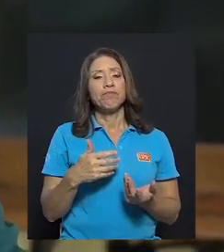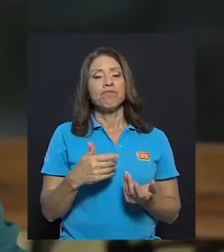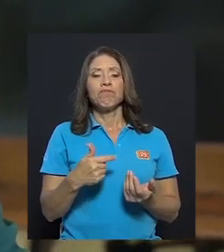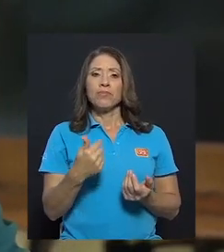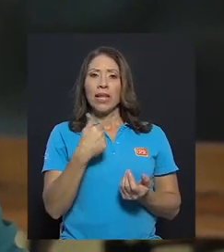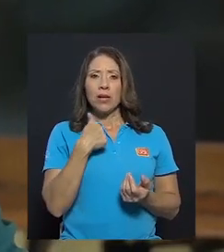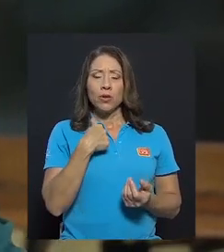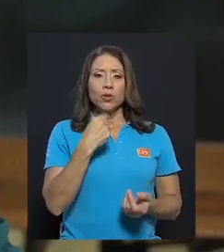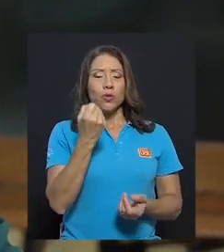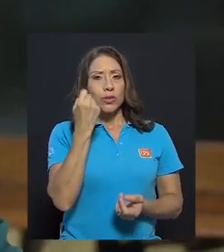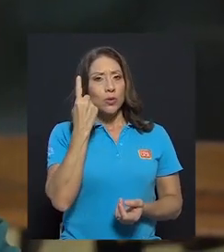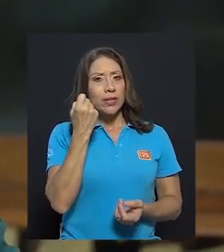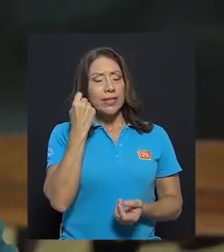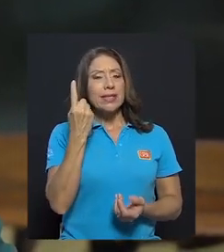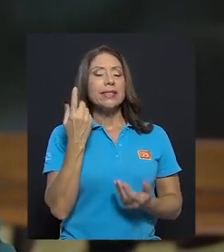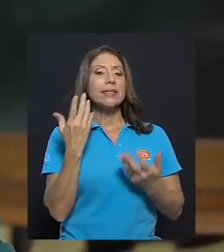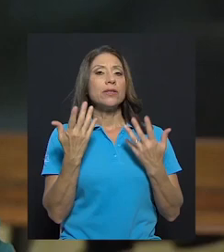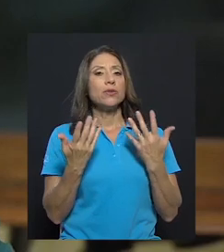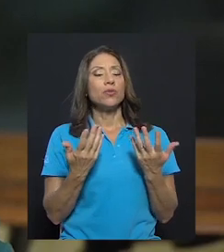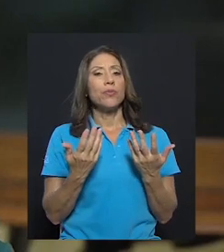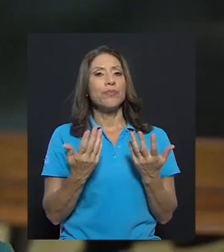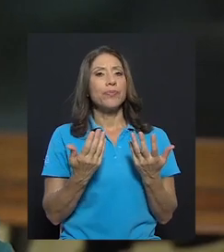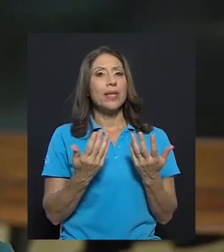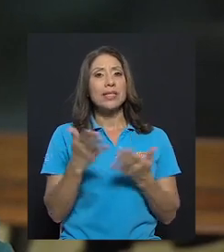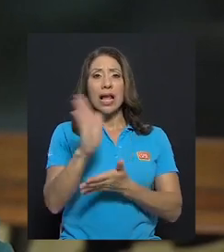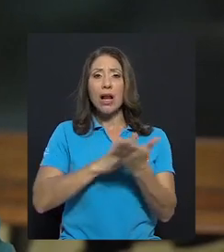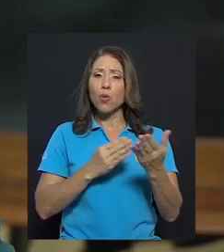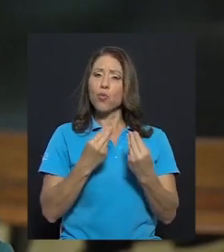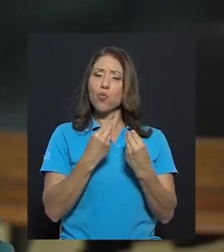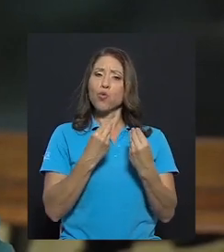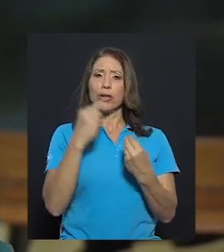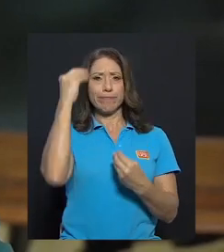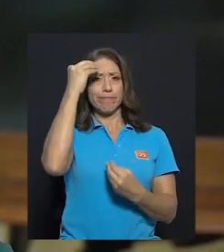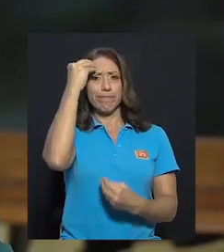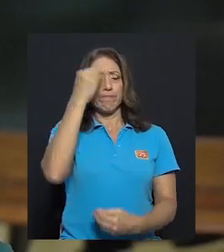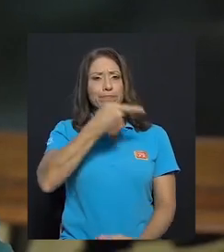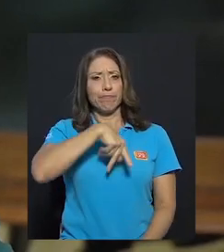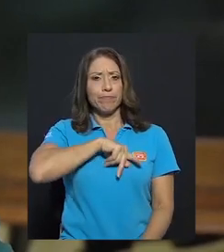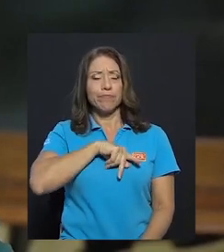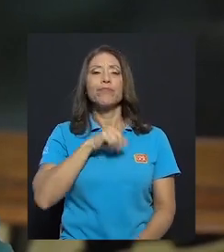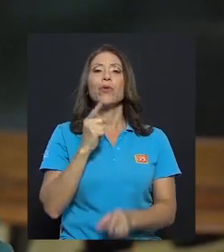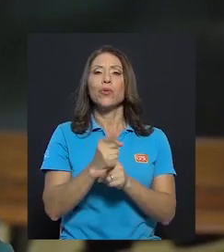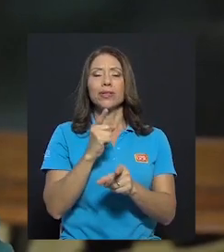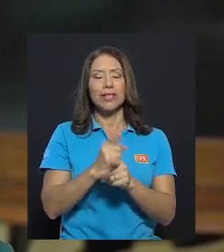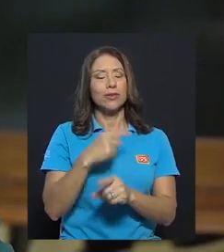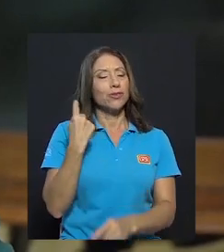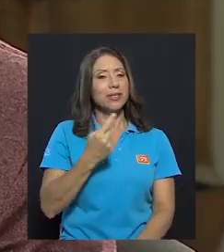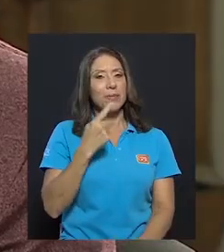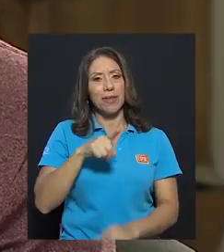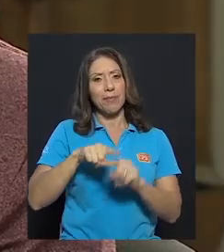a lo que yo estoy entendiendo es muy subjetivo. Correcto, siempre sigue siendo